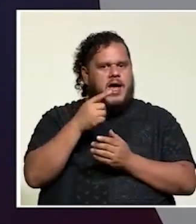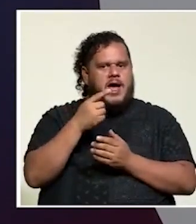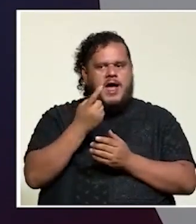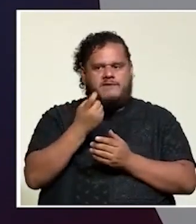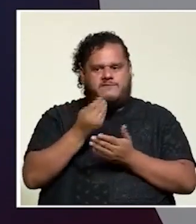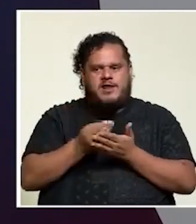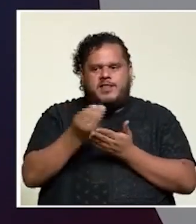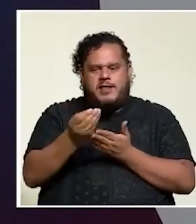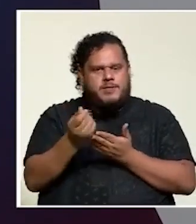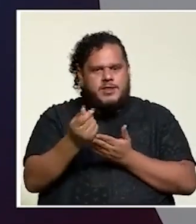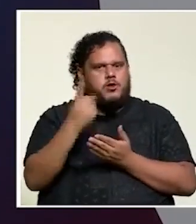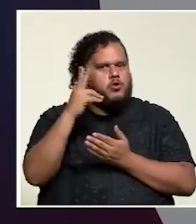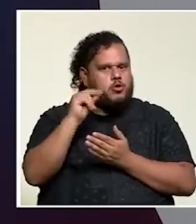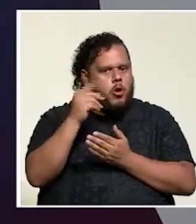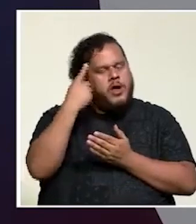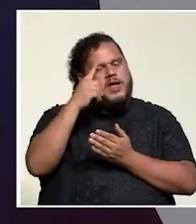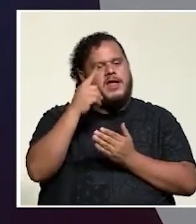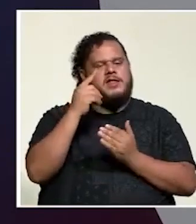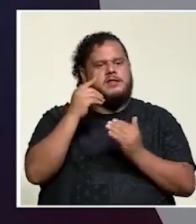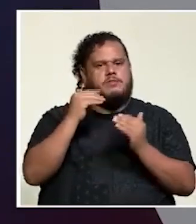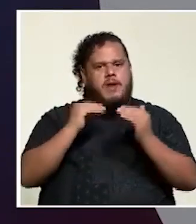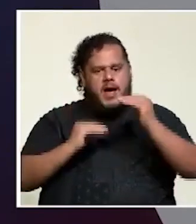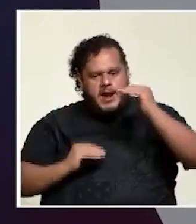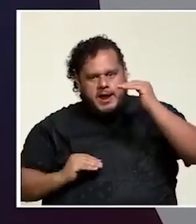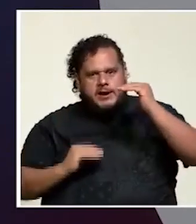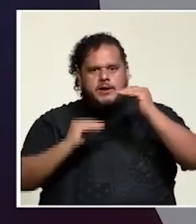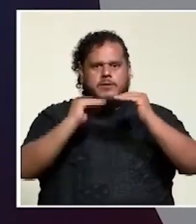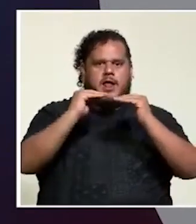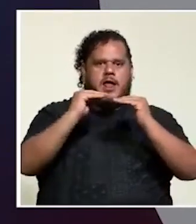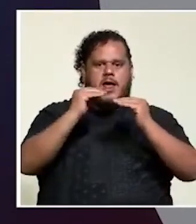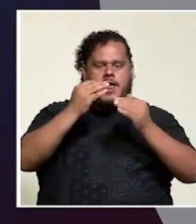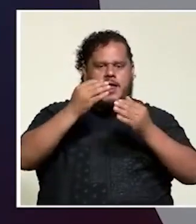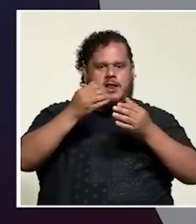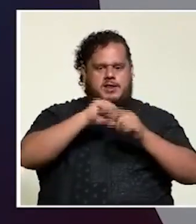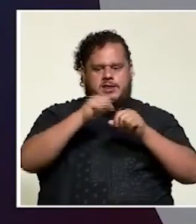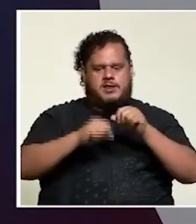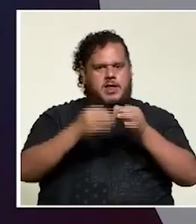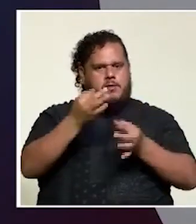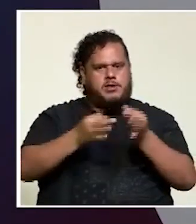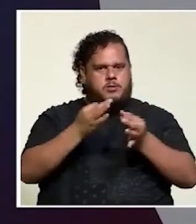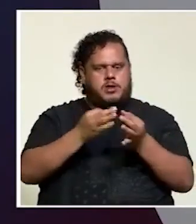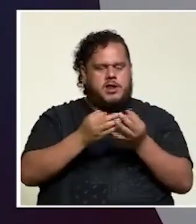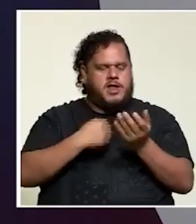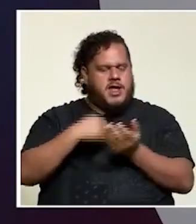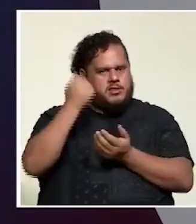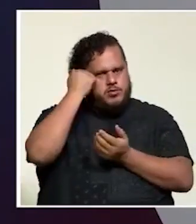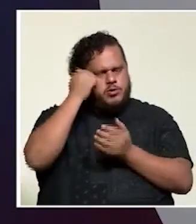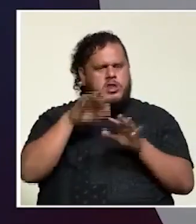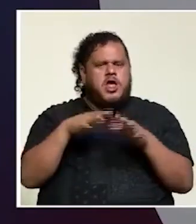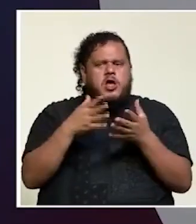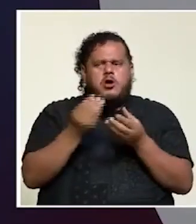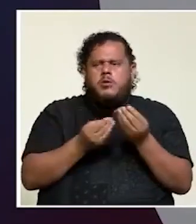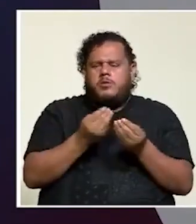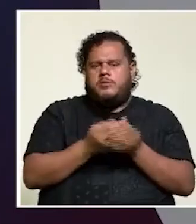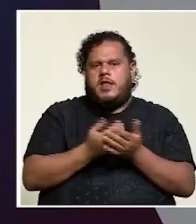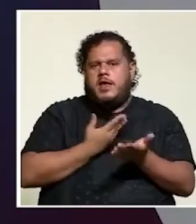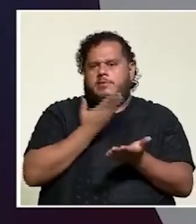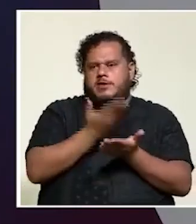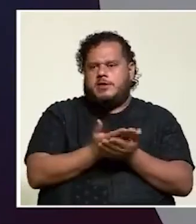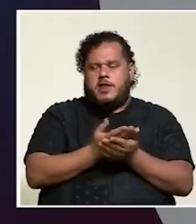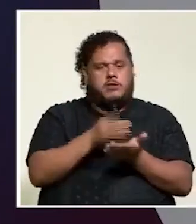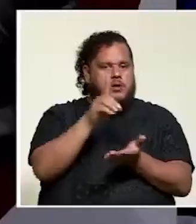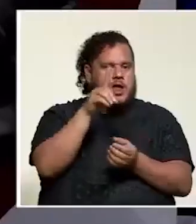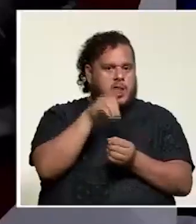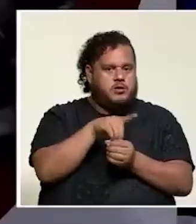para racionalizar el sistema tributario costarricense, que es absolutamente absurdo. ¿Cómo lo vamos a hacer? Presentándole a